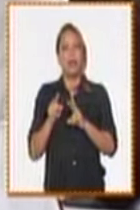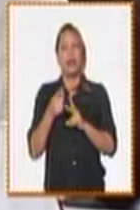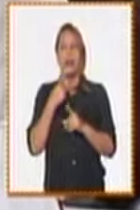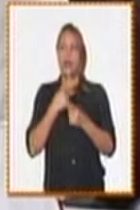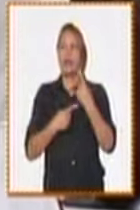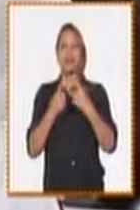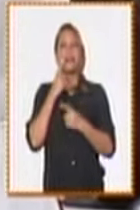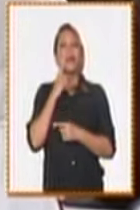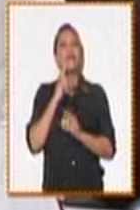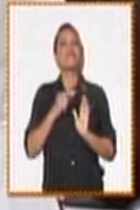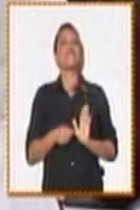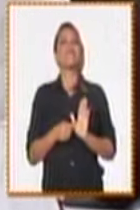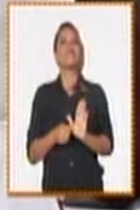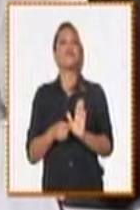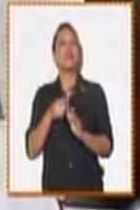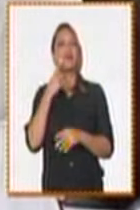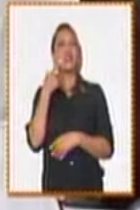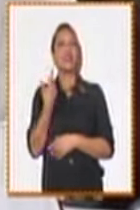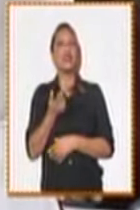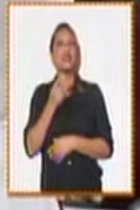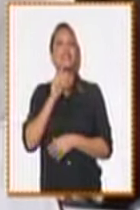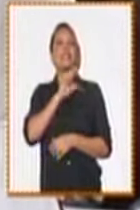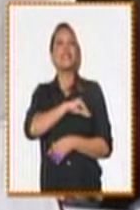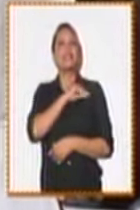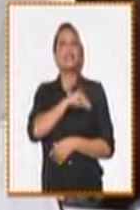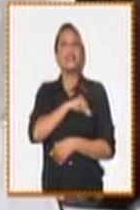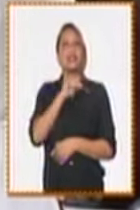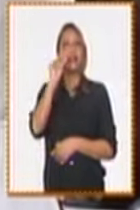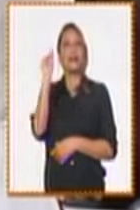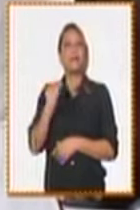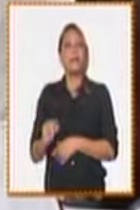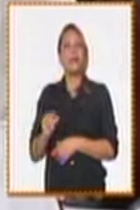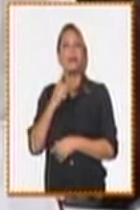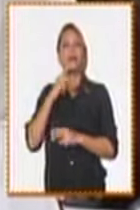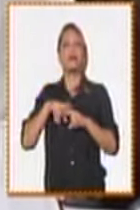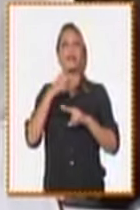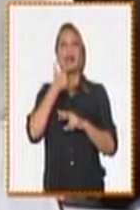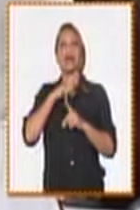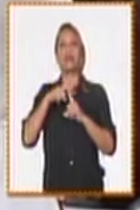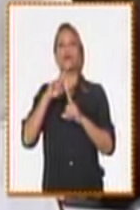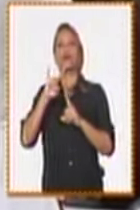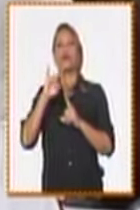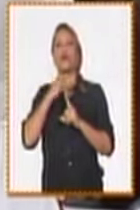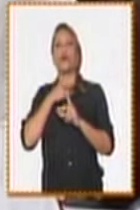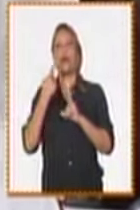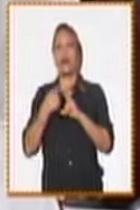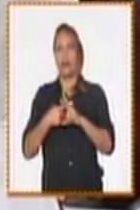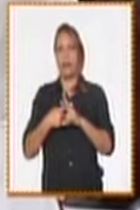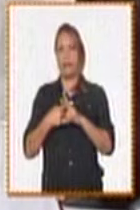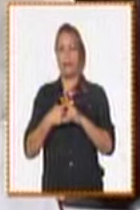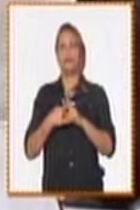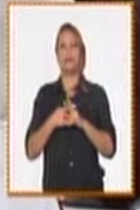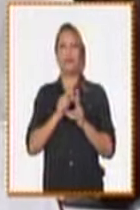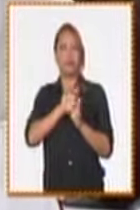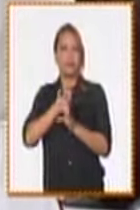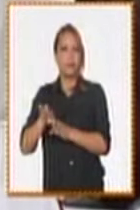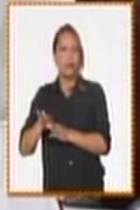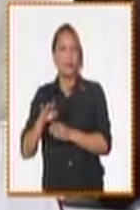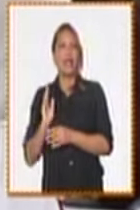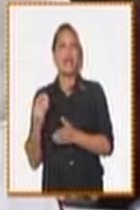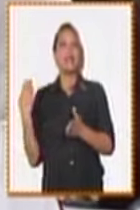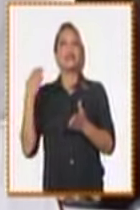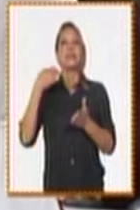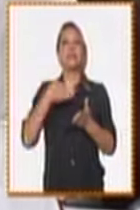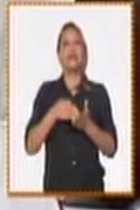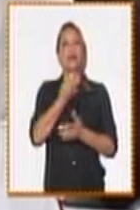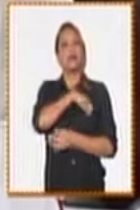palpable el espíritu de Atuey. Los españoles llegan a Bayamo nuevamente